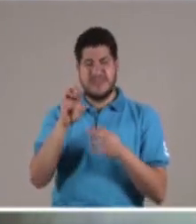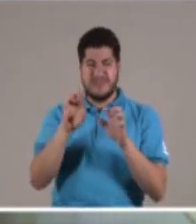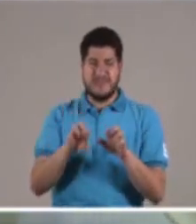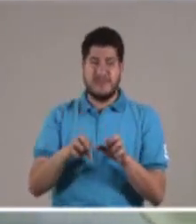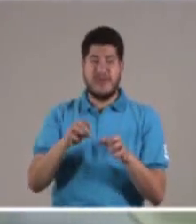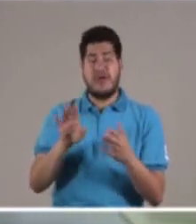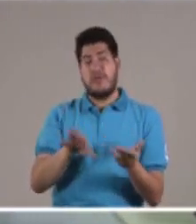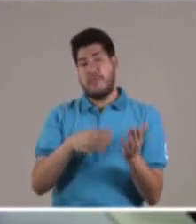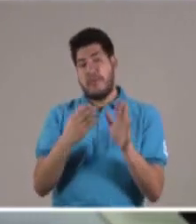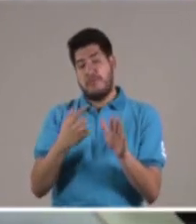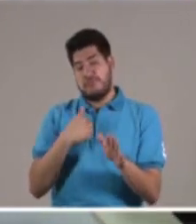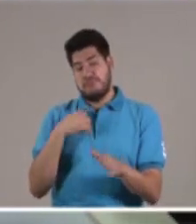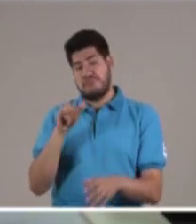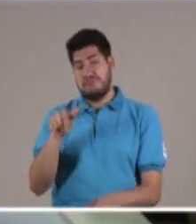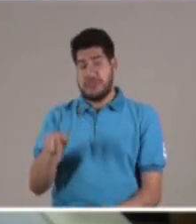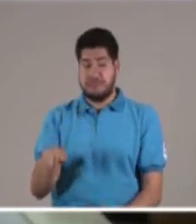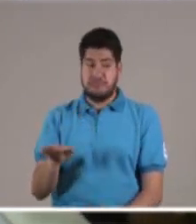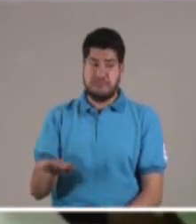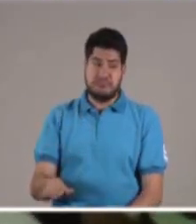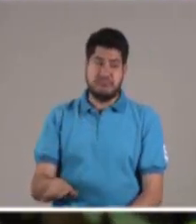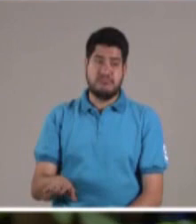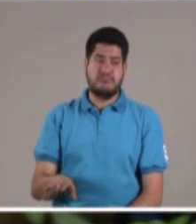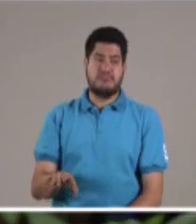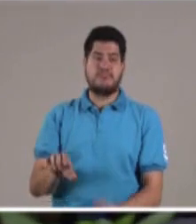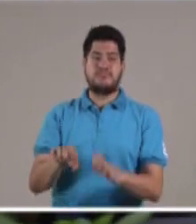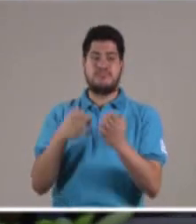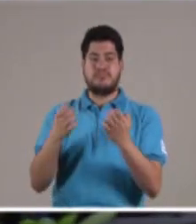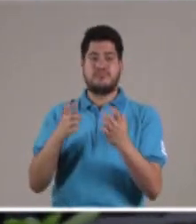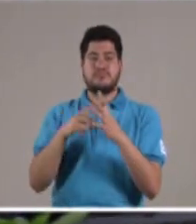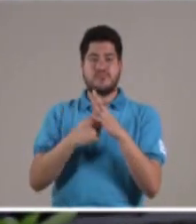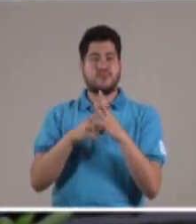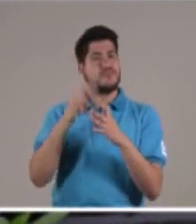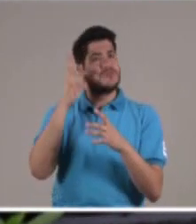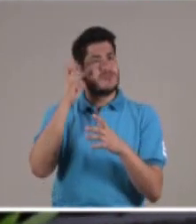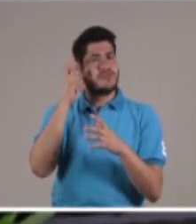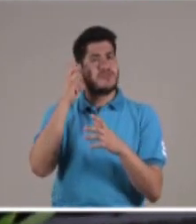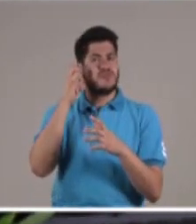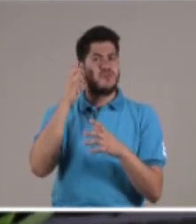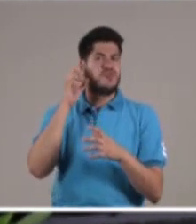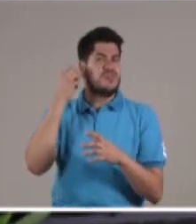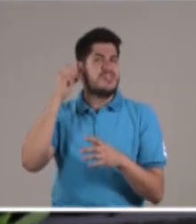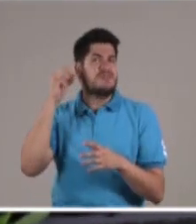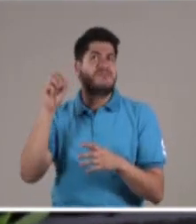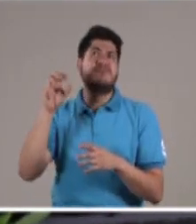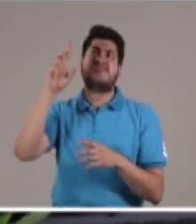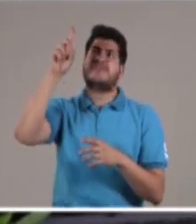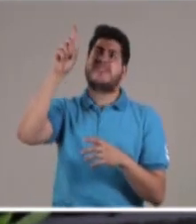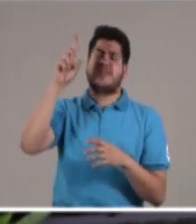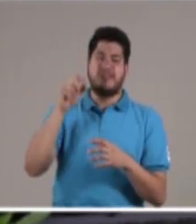eya ya me morí ya me quedé aquí y de repente empieza a oír ruidos ahí arriba